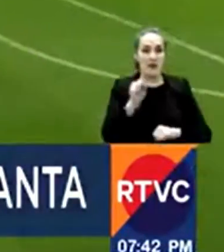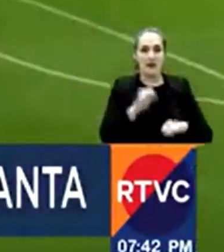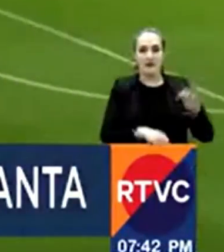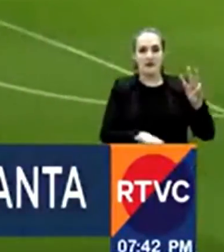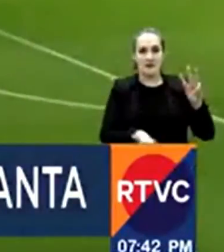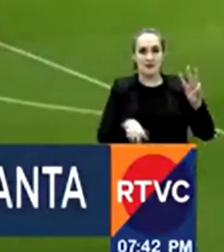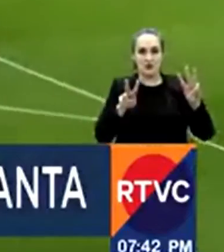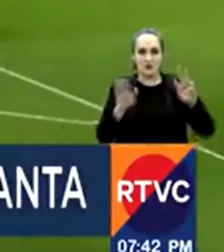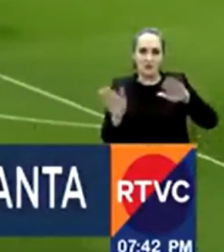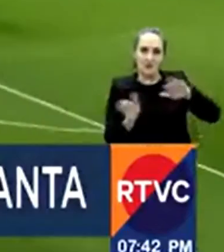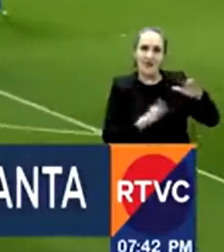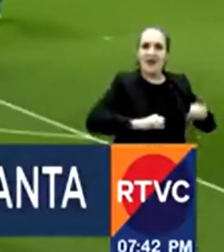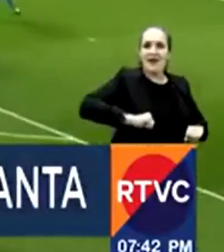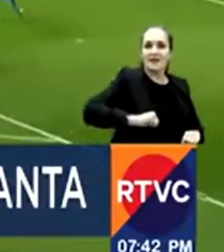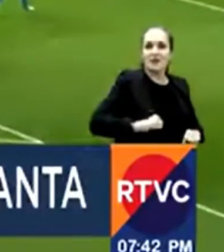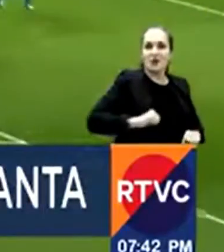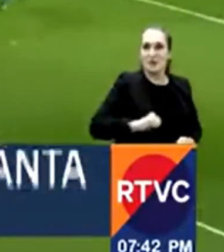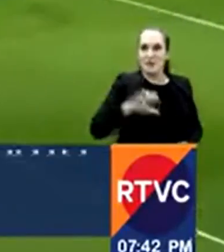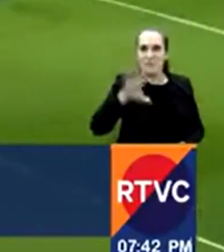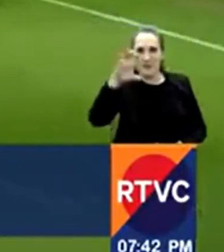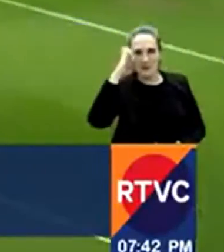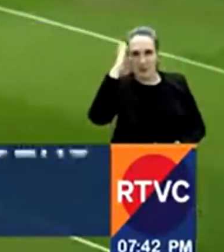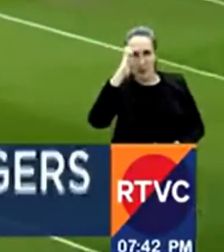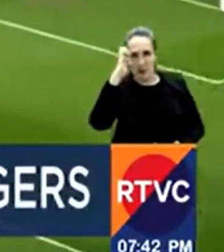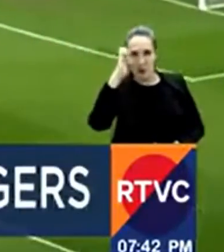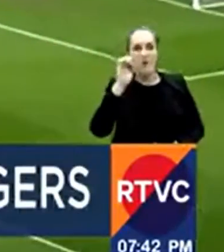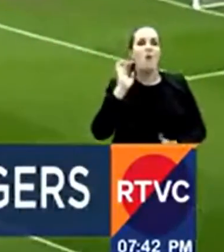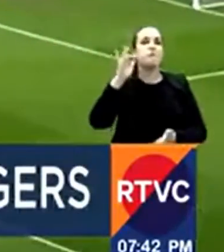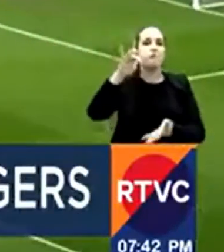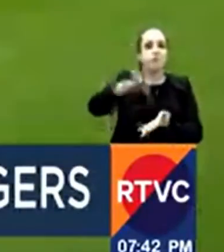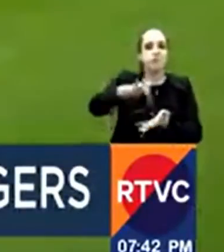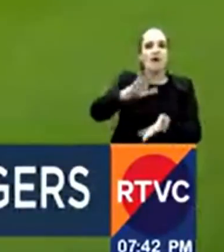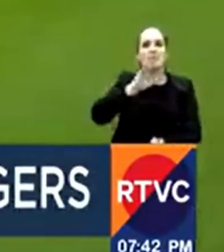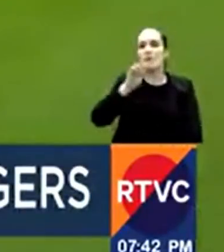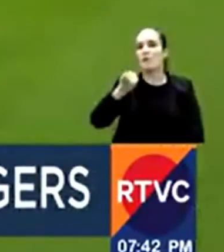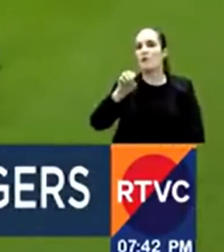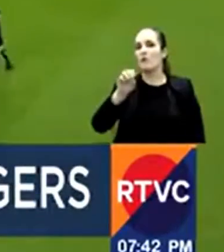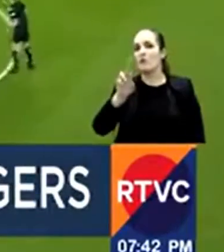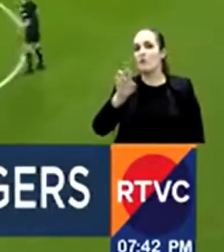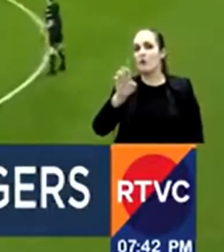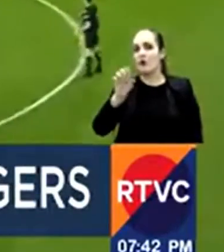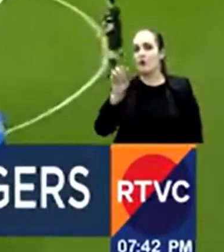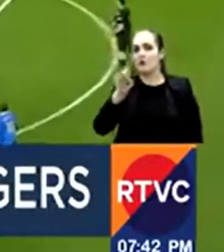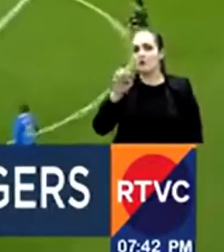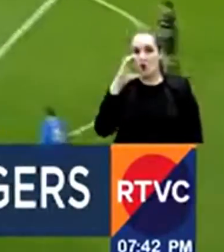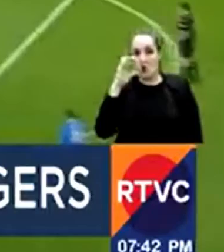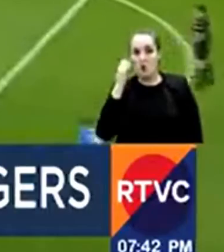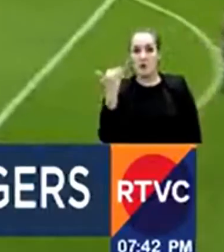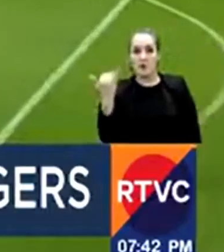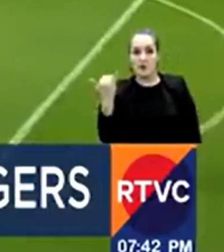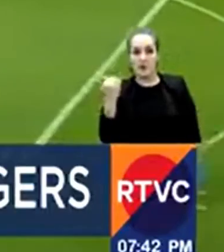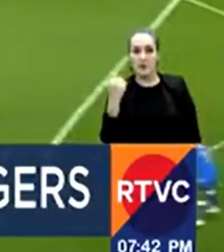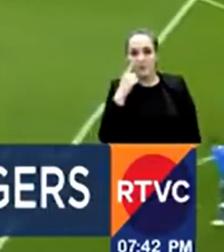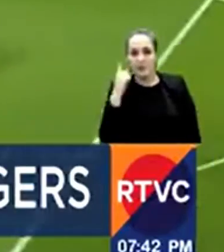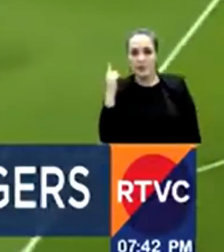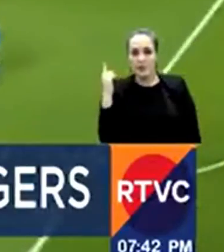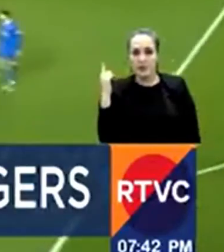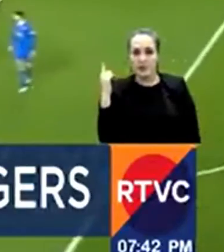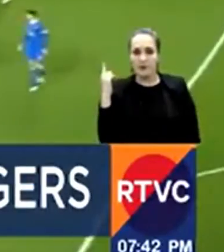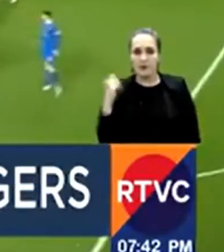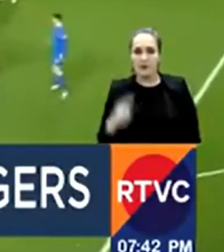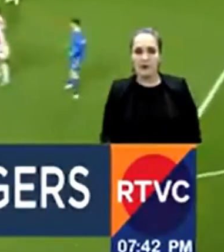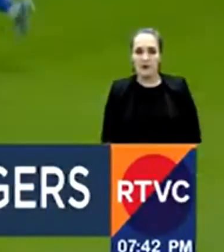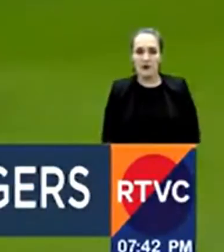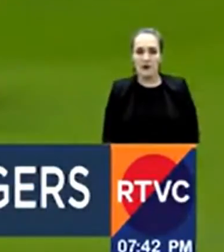en Escocia, Alfredo Morelos dijo presente en la victoria de su equipo ante Estrella Roja. Tras un tiro de esquina, Morelos recibió un centro y sin dejar caer el